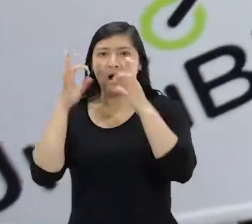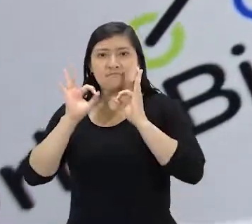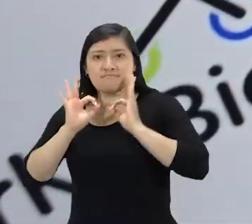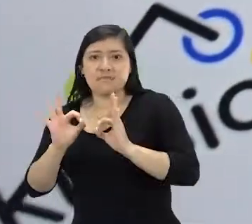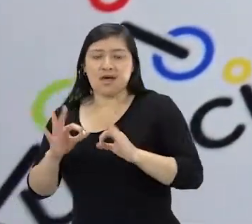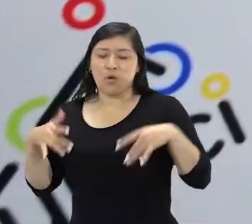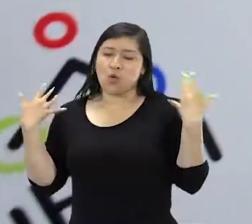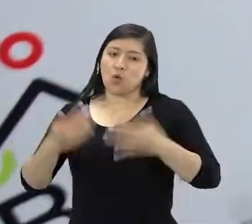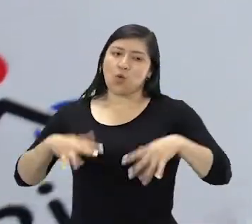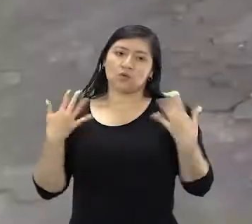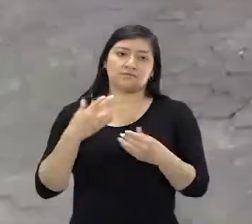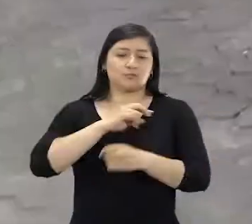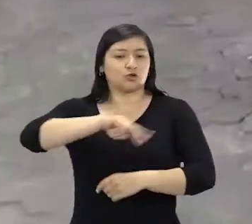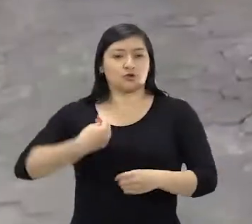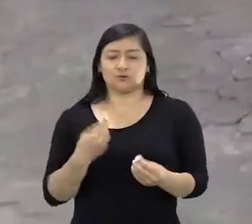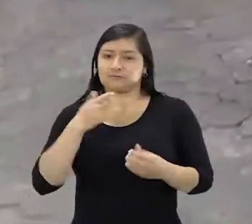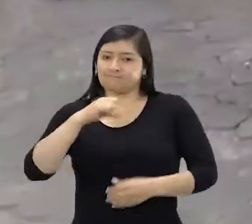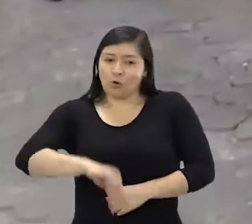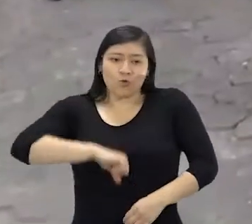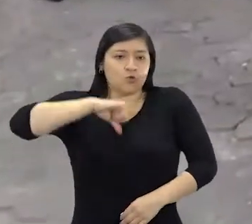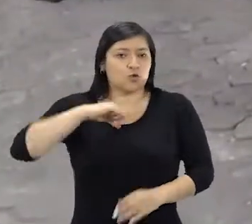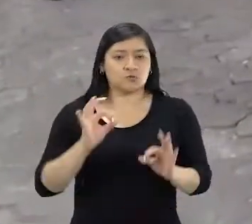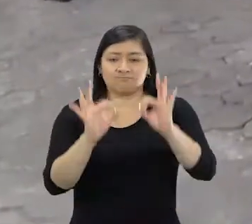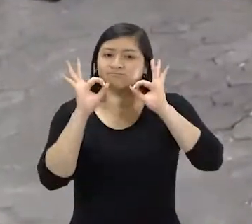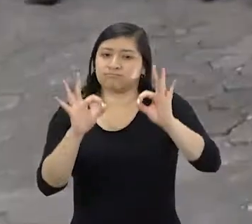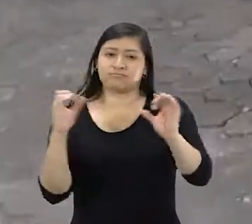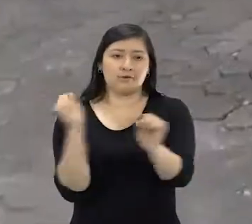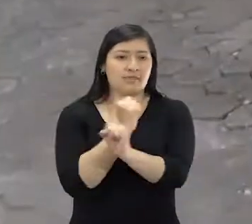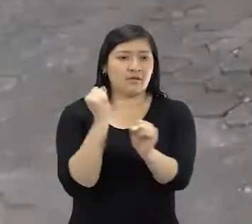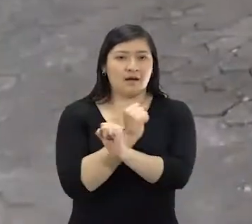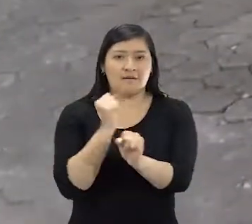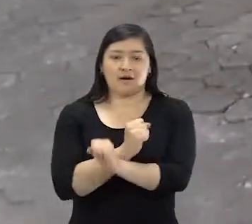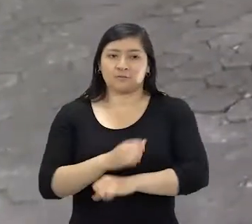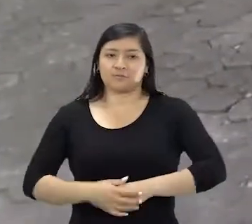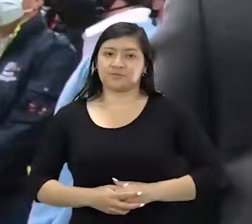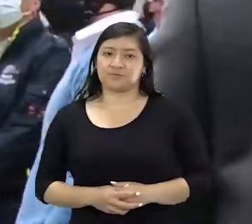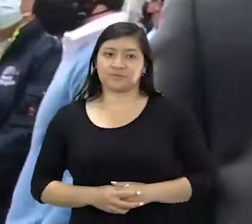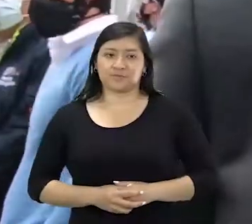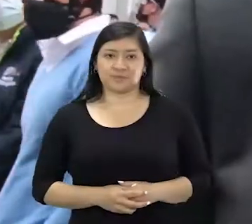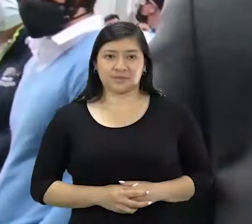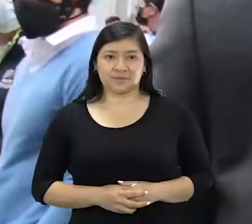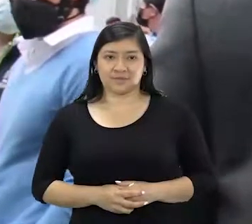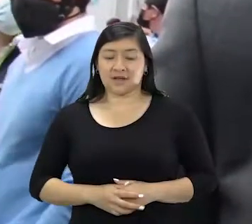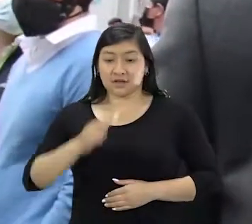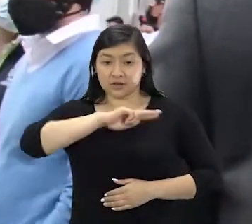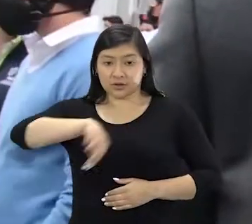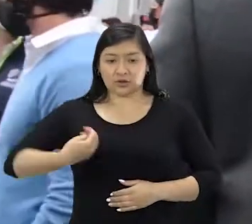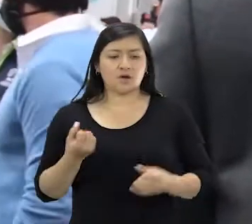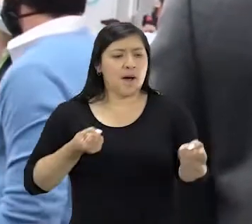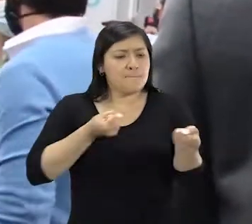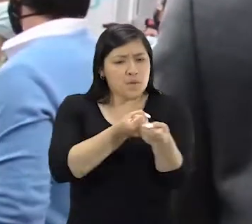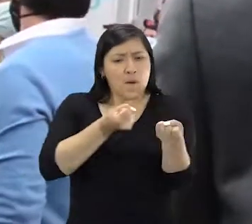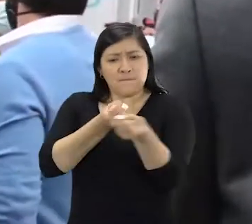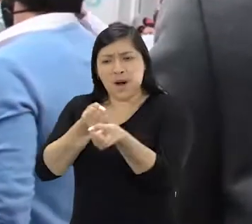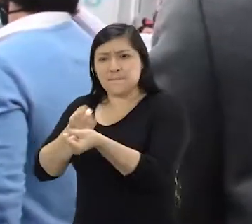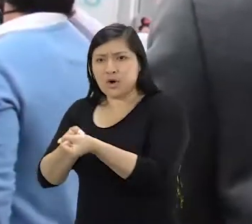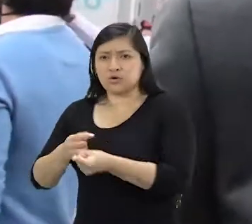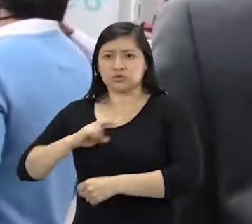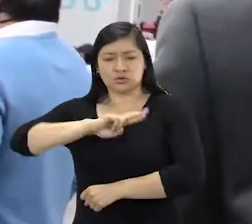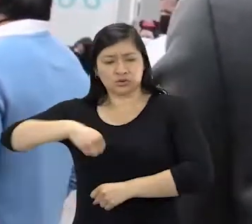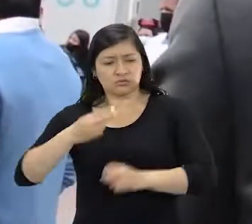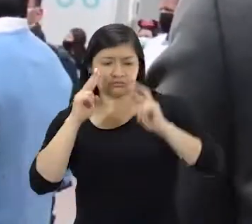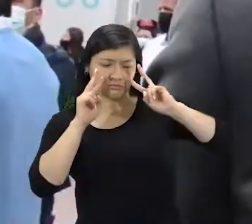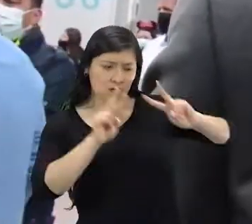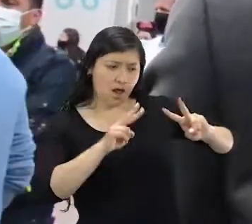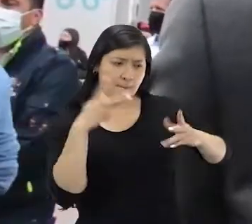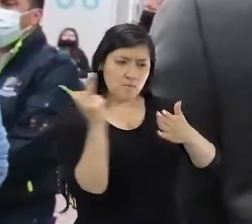las energías renovables no convencionales en nuestro país. Estamos apoyando a la alcaldía en muchos retos, como en el